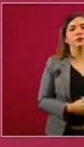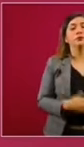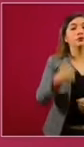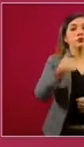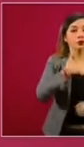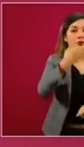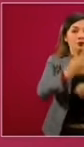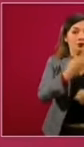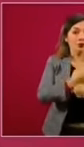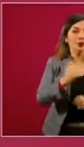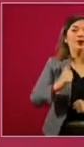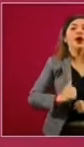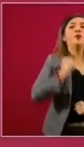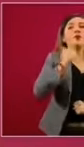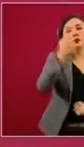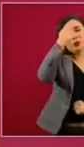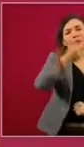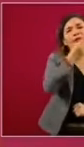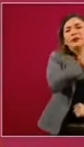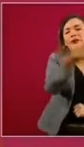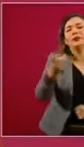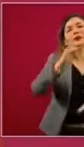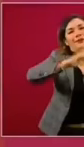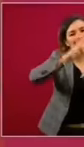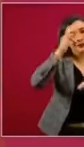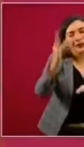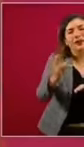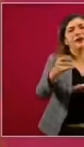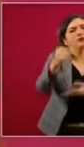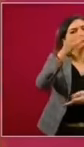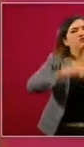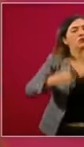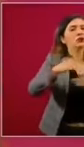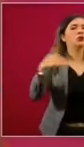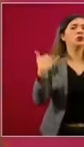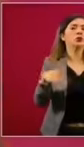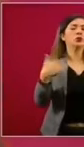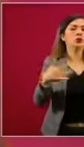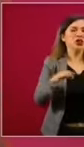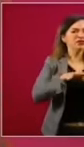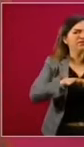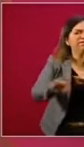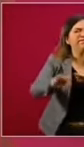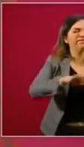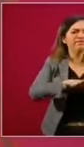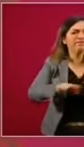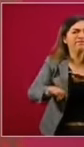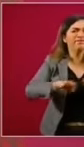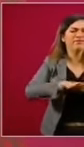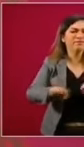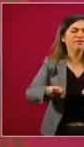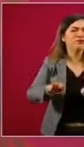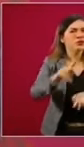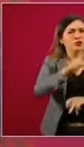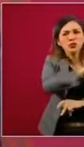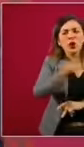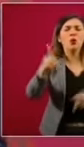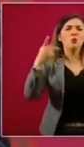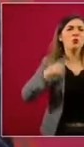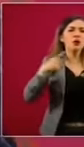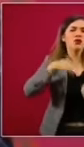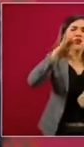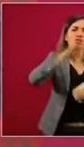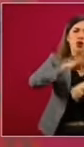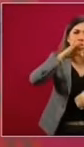Aprovecho para agradecer la entrega de los médicos, de